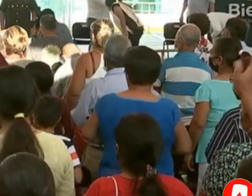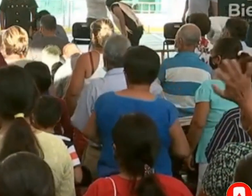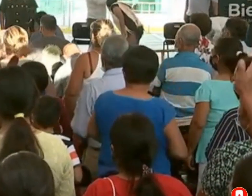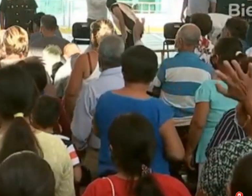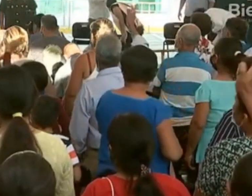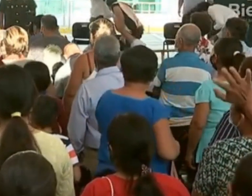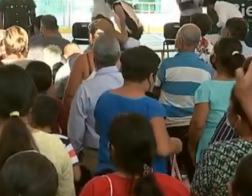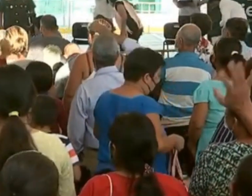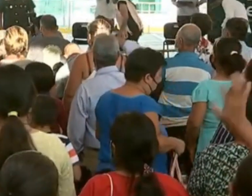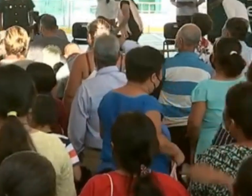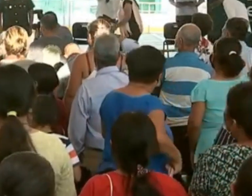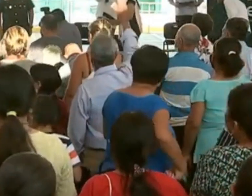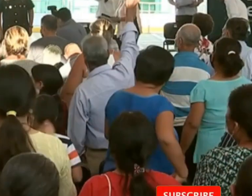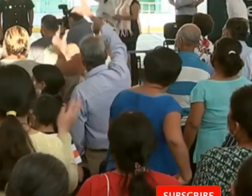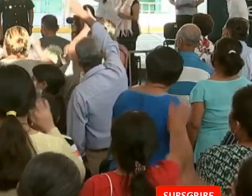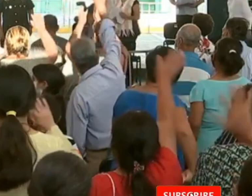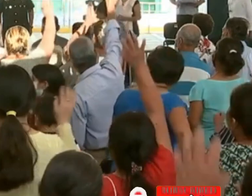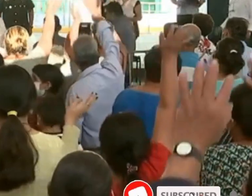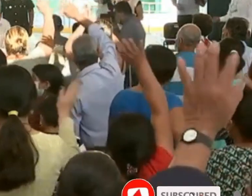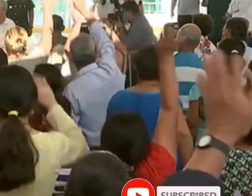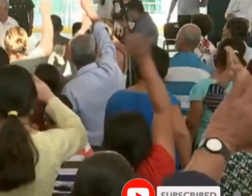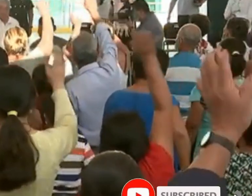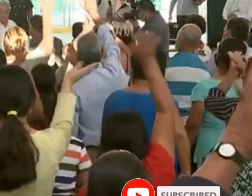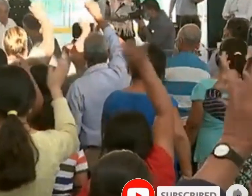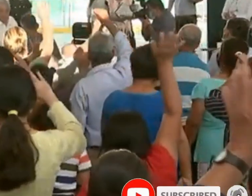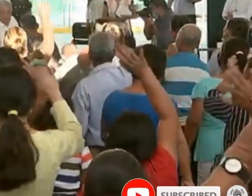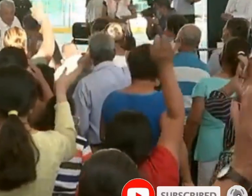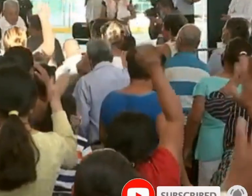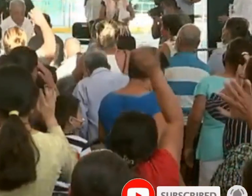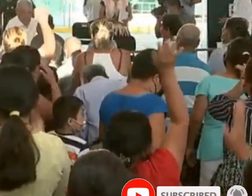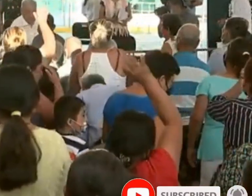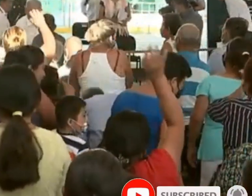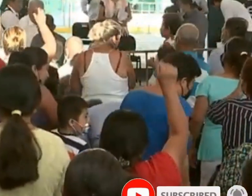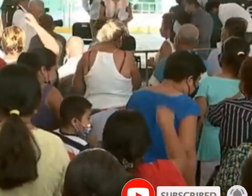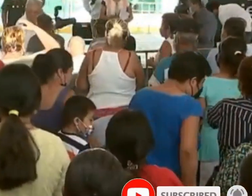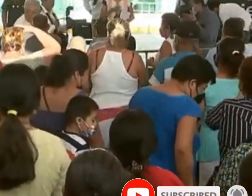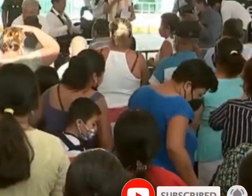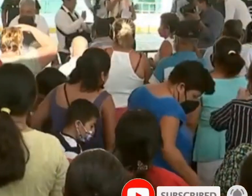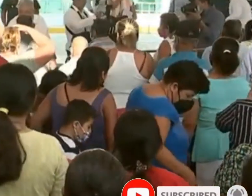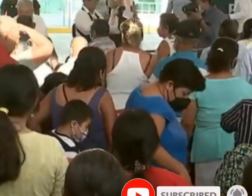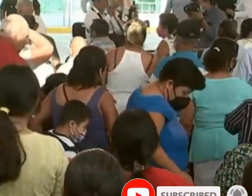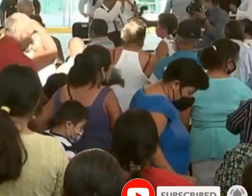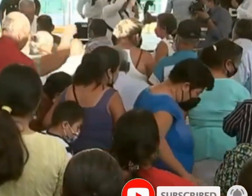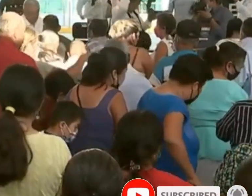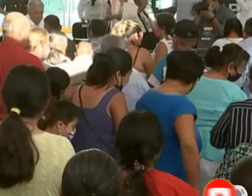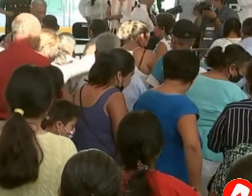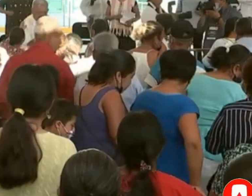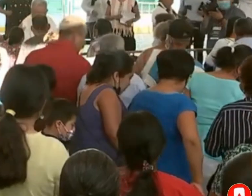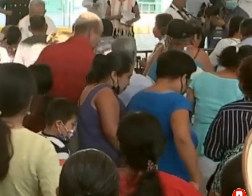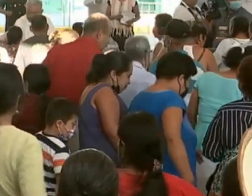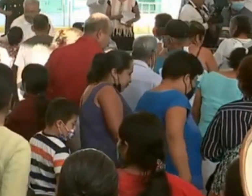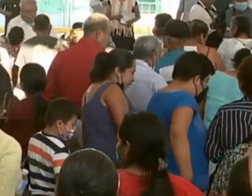Estados Unidos mexicanos, licenciado Andrés Manuel López Obrador. Agradecemos a ustedes su